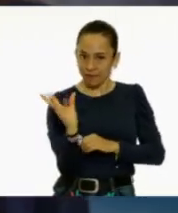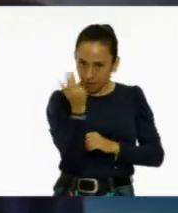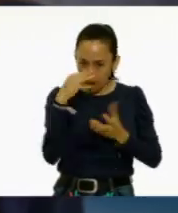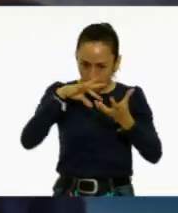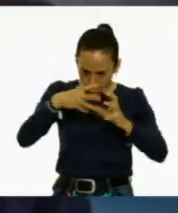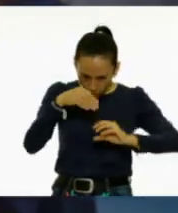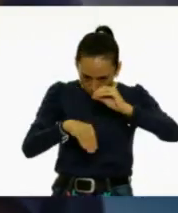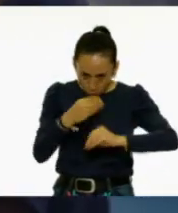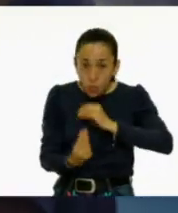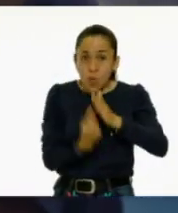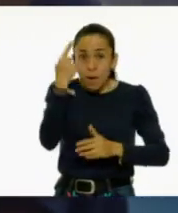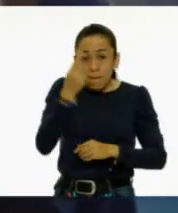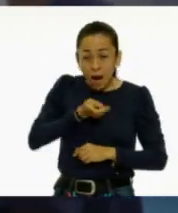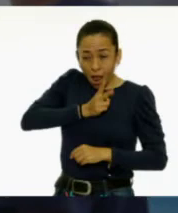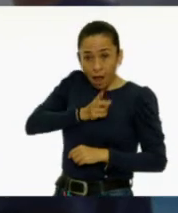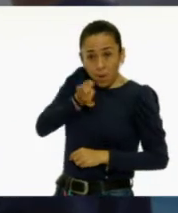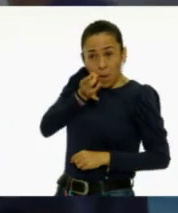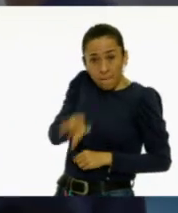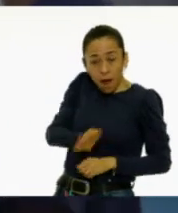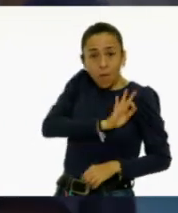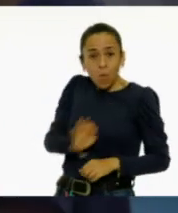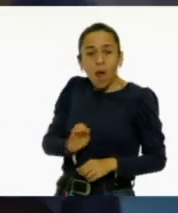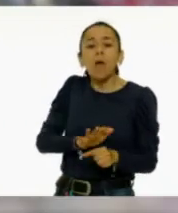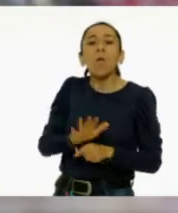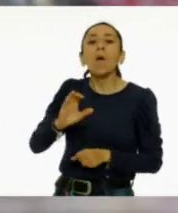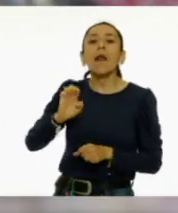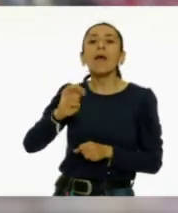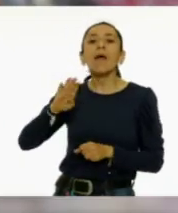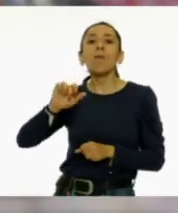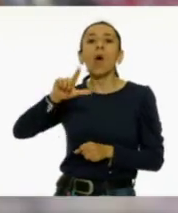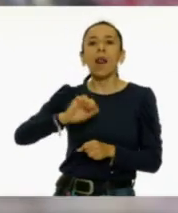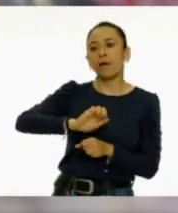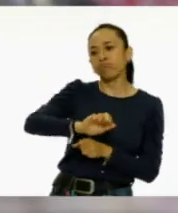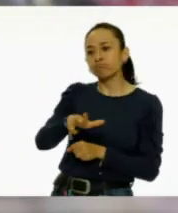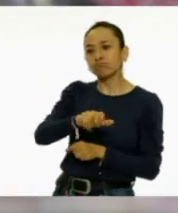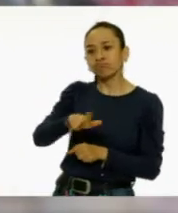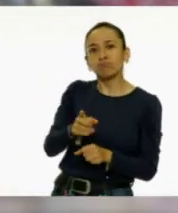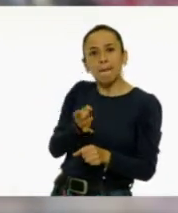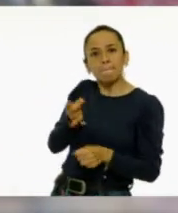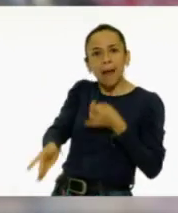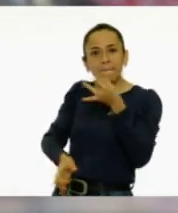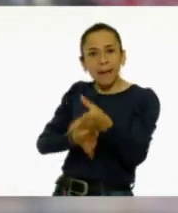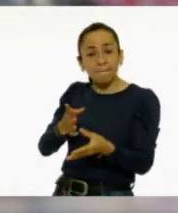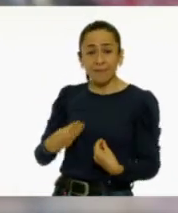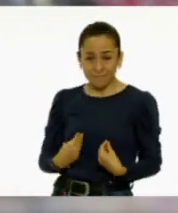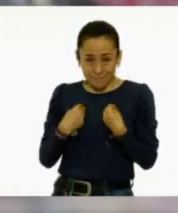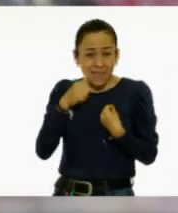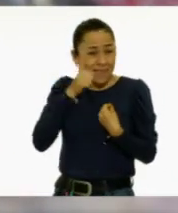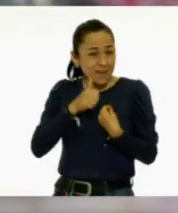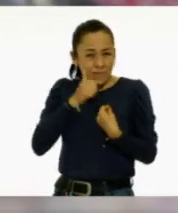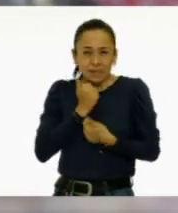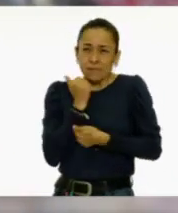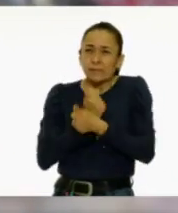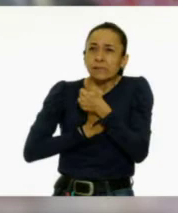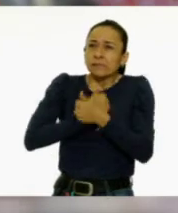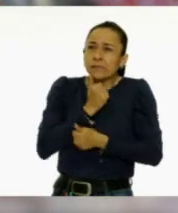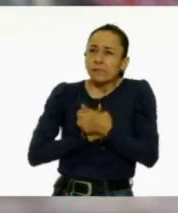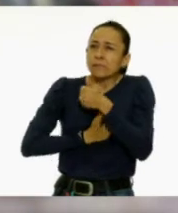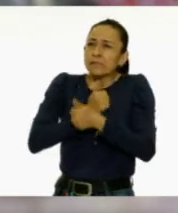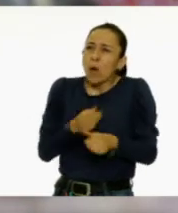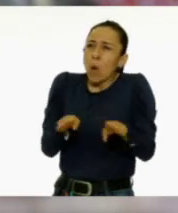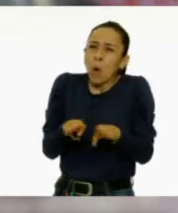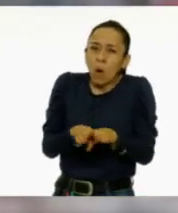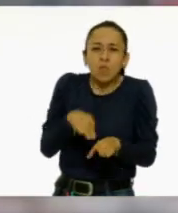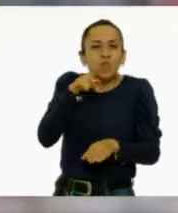virus, ayudando a acabar con una crisis de ébola. La vida te va a poner miles de retos. Está en ti seguir